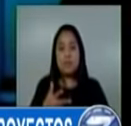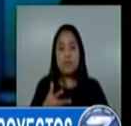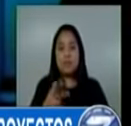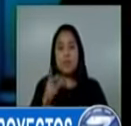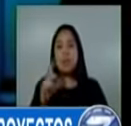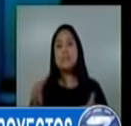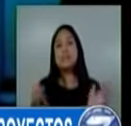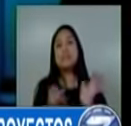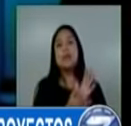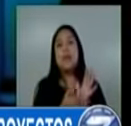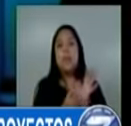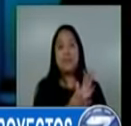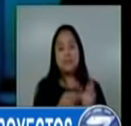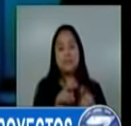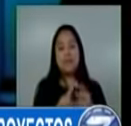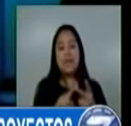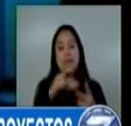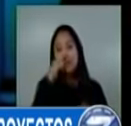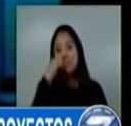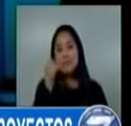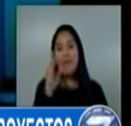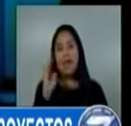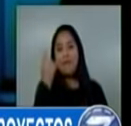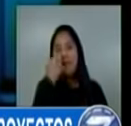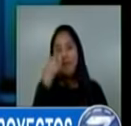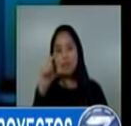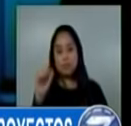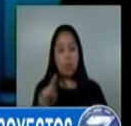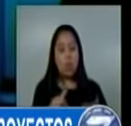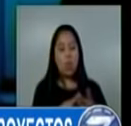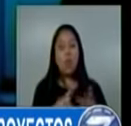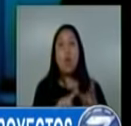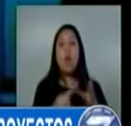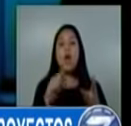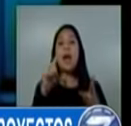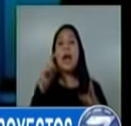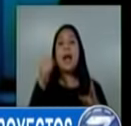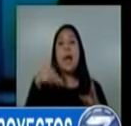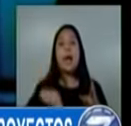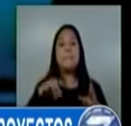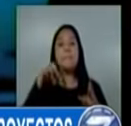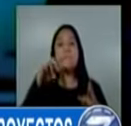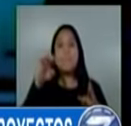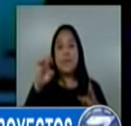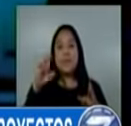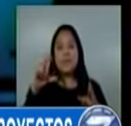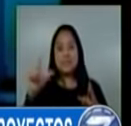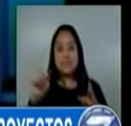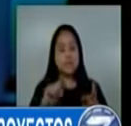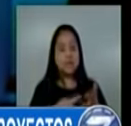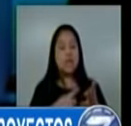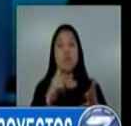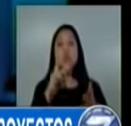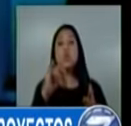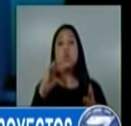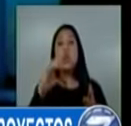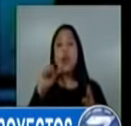Chiapas, Tabasco, Campeche, más Yucatán y Quintana